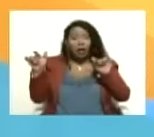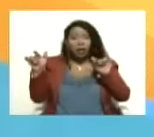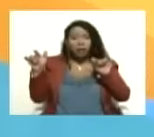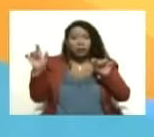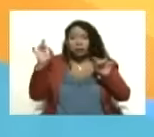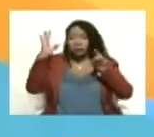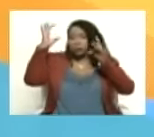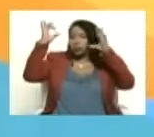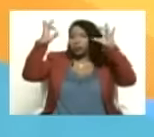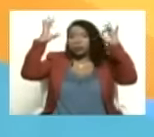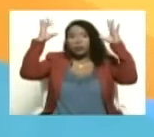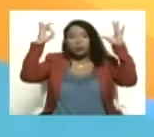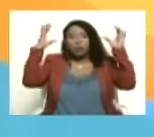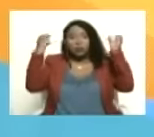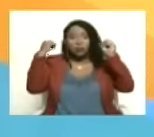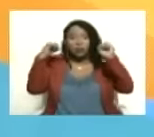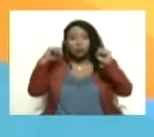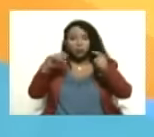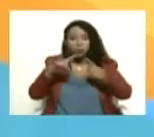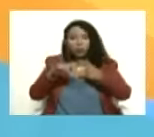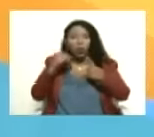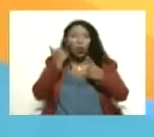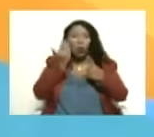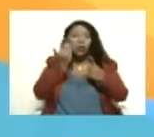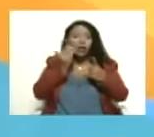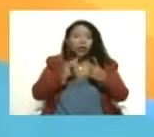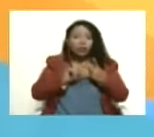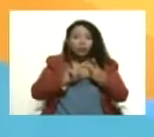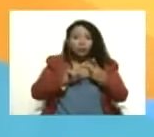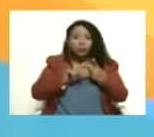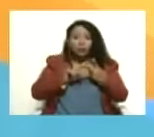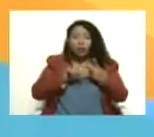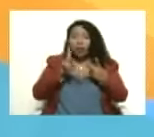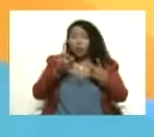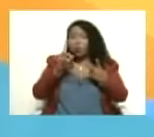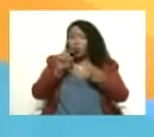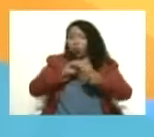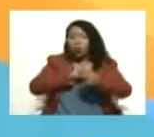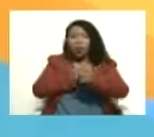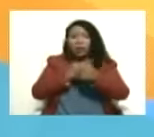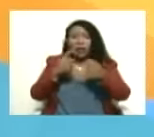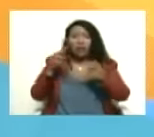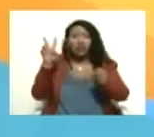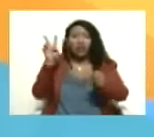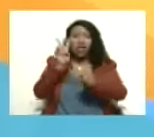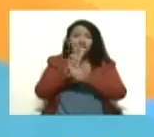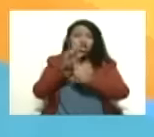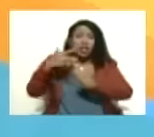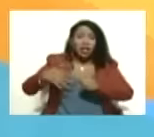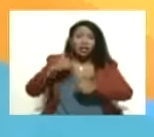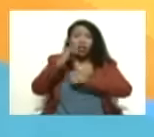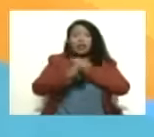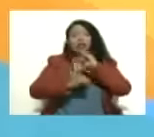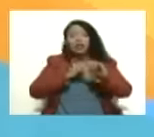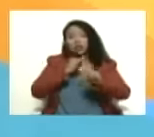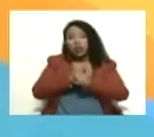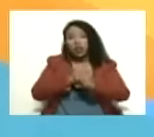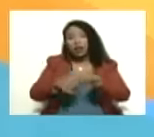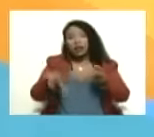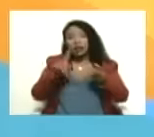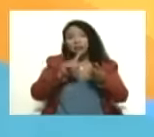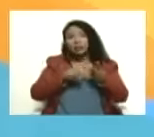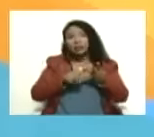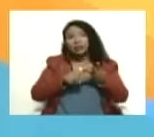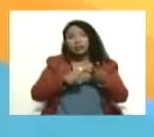ejercicio de grosería ha sido brutal el ejercicio de violación del derecho internacional